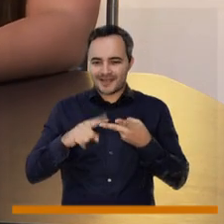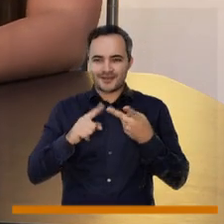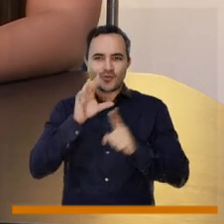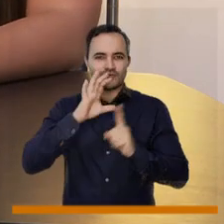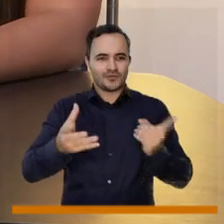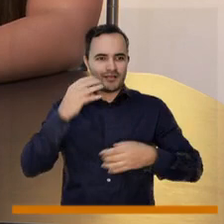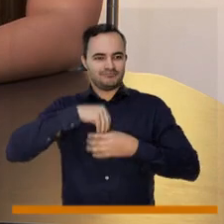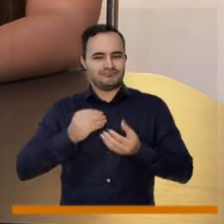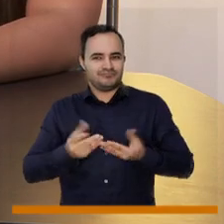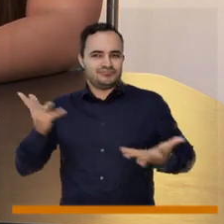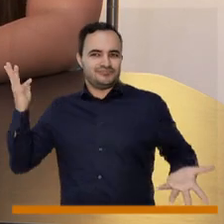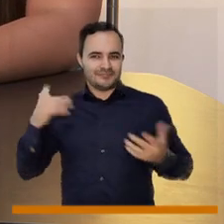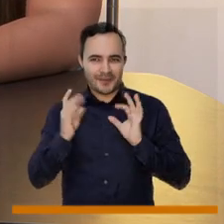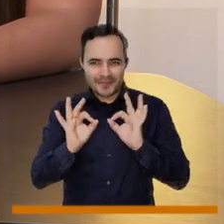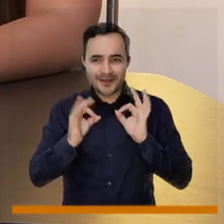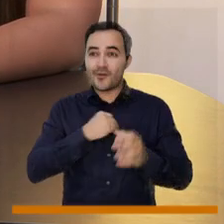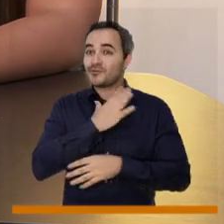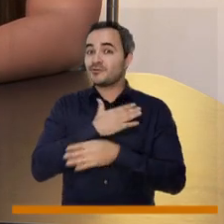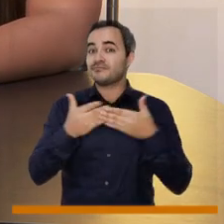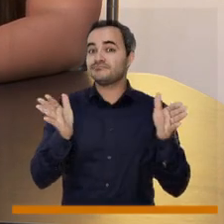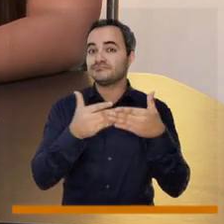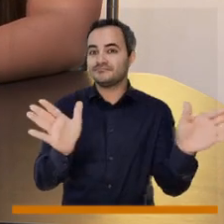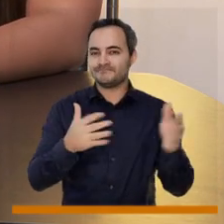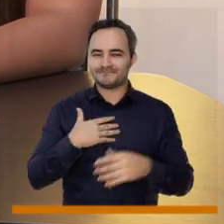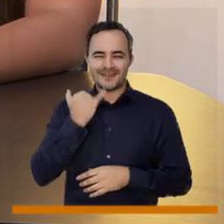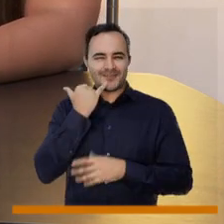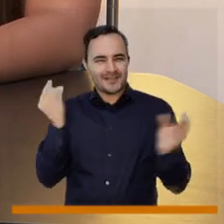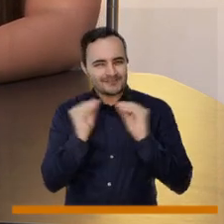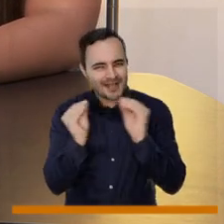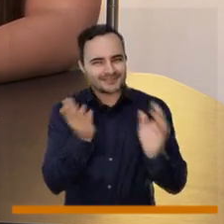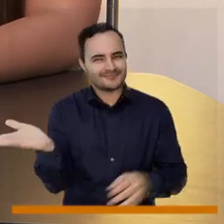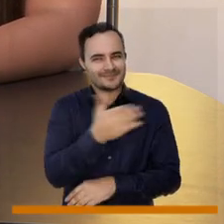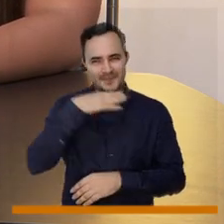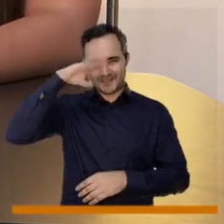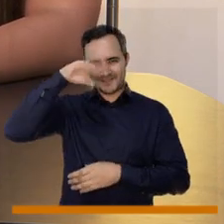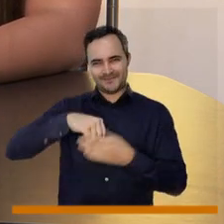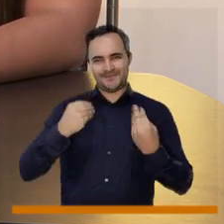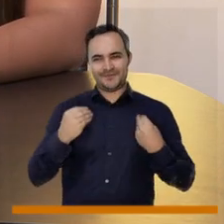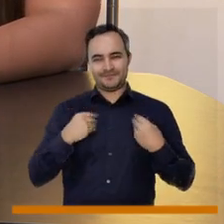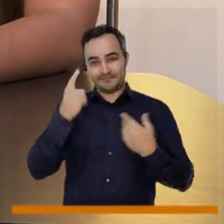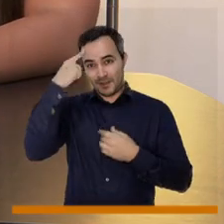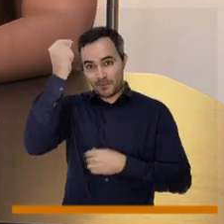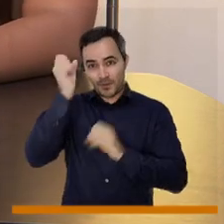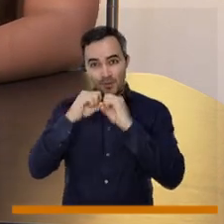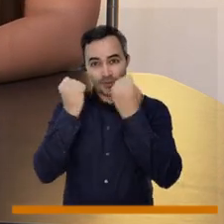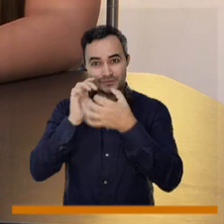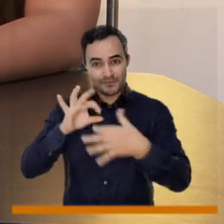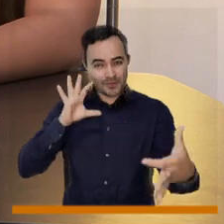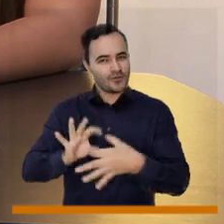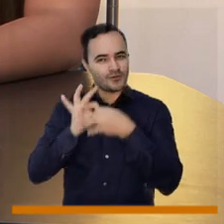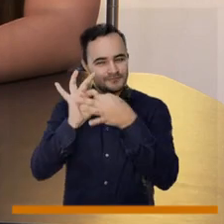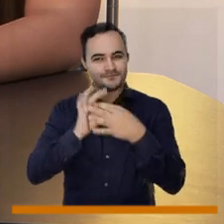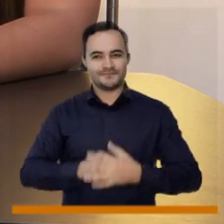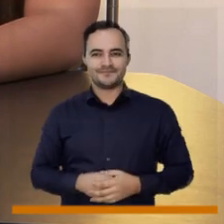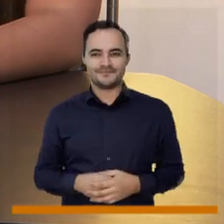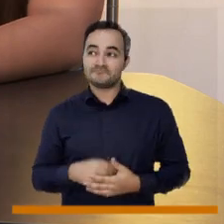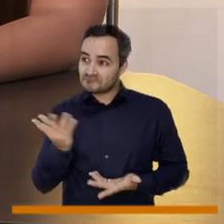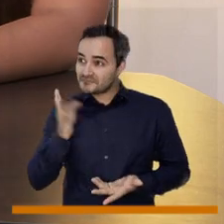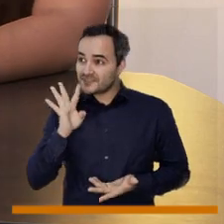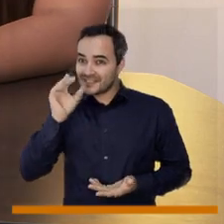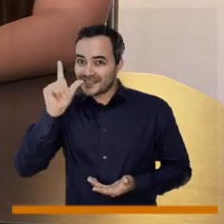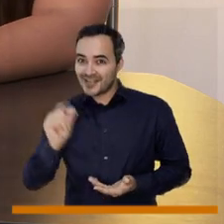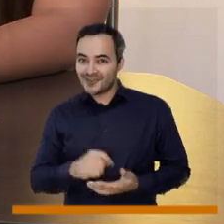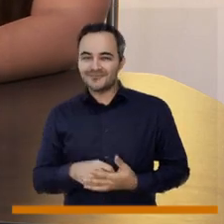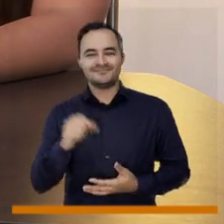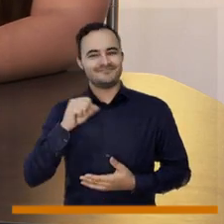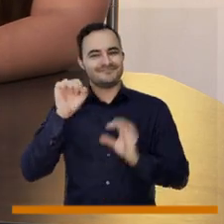enriquecer nuestra cultura y tener más oportunidades. Más idiomas para los medellinenses, porque el consejo somos tú y yo, o como